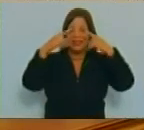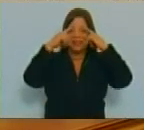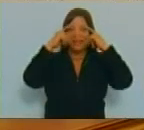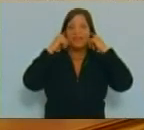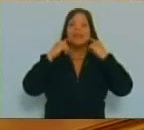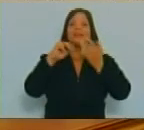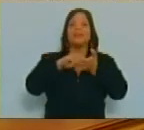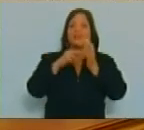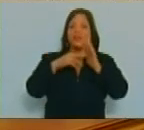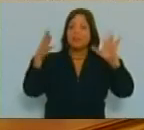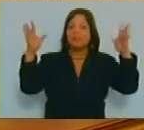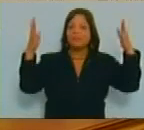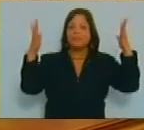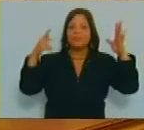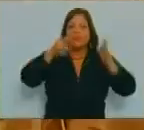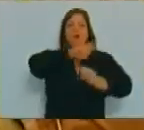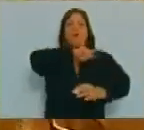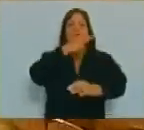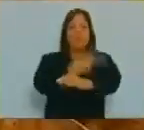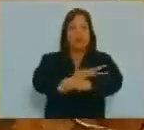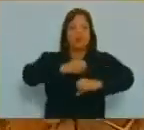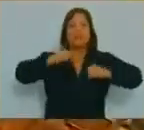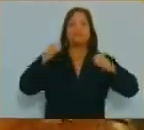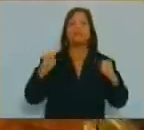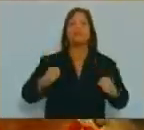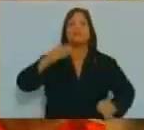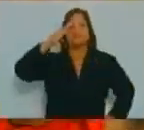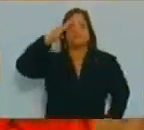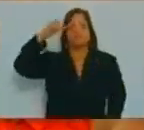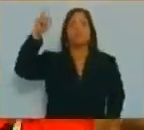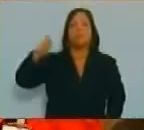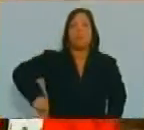es que la fuerza armada bolivariana